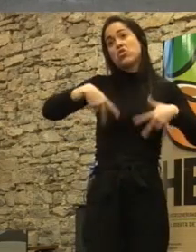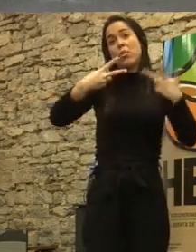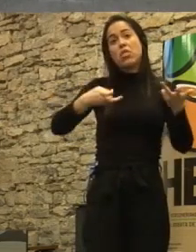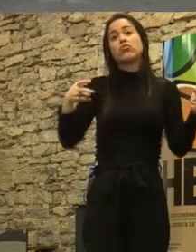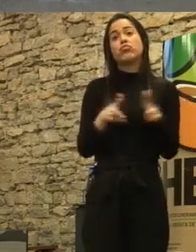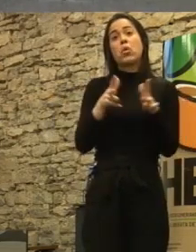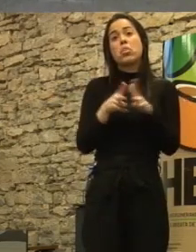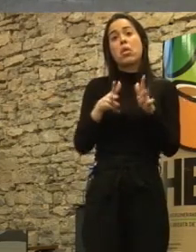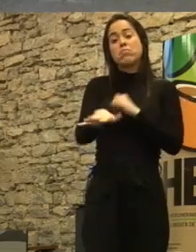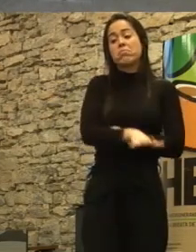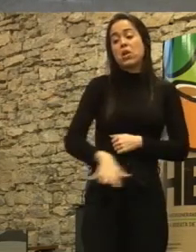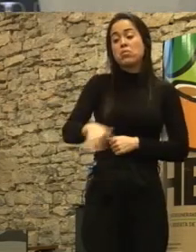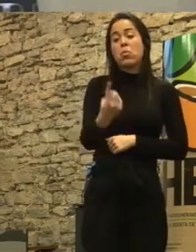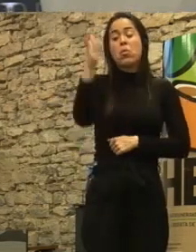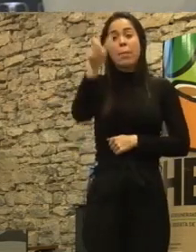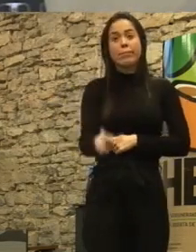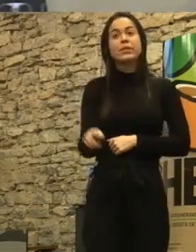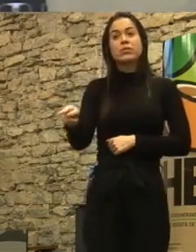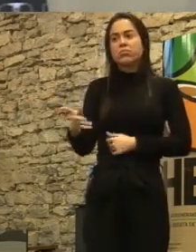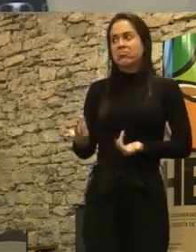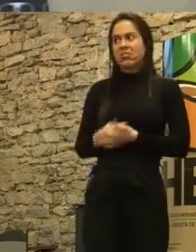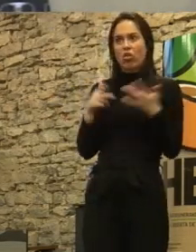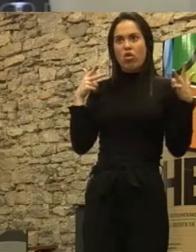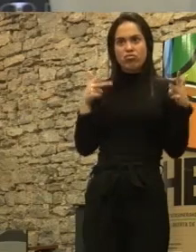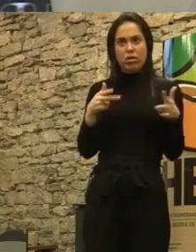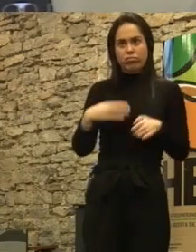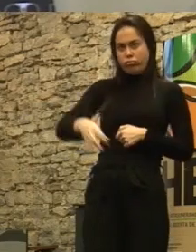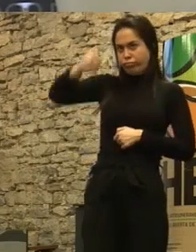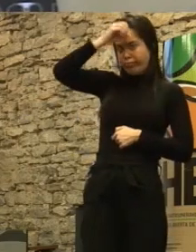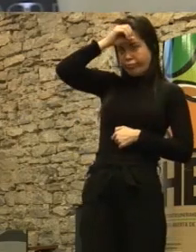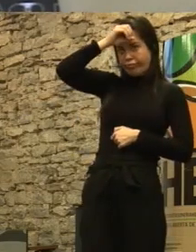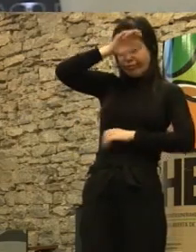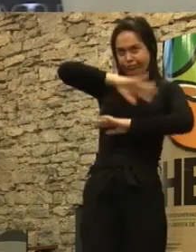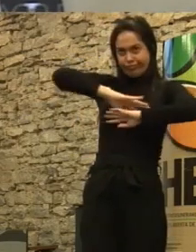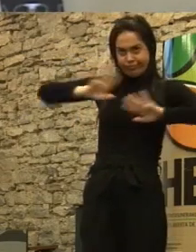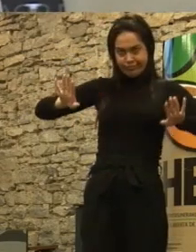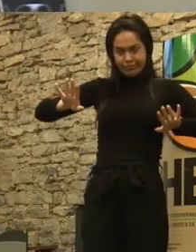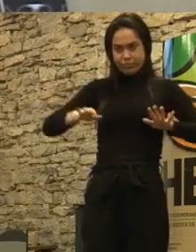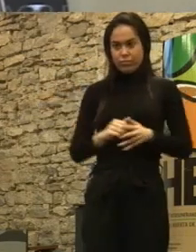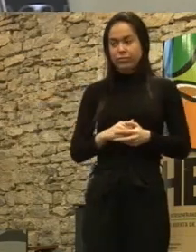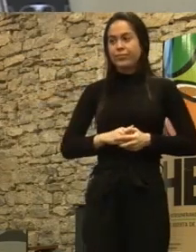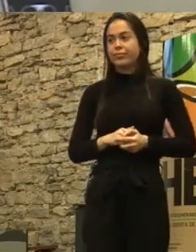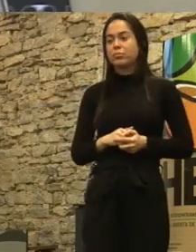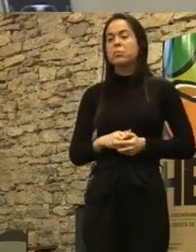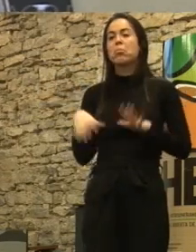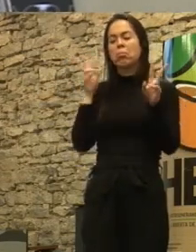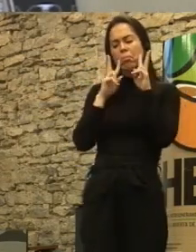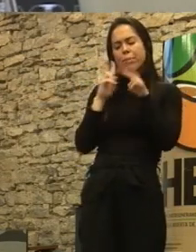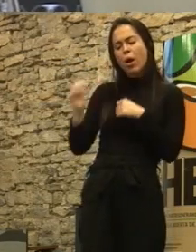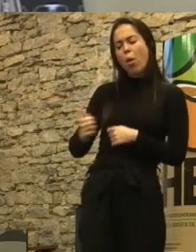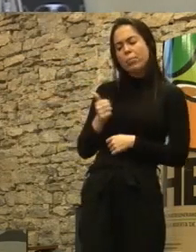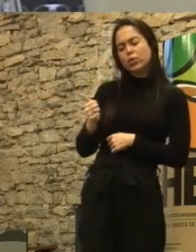de una persona que no era un experto en hostelería para nada, pero que ha visto que había una